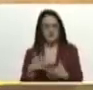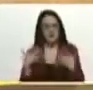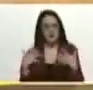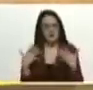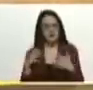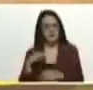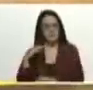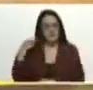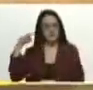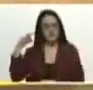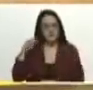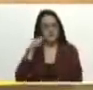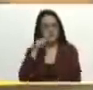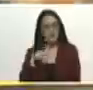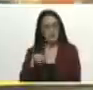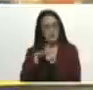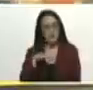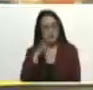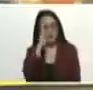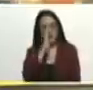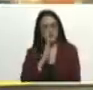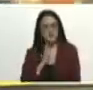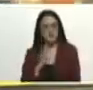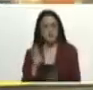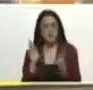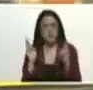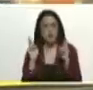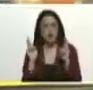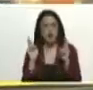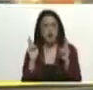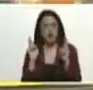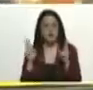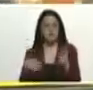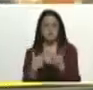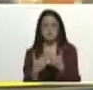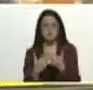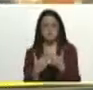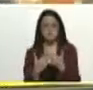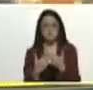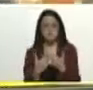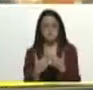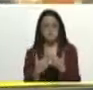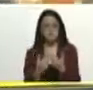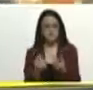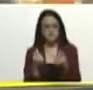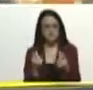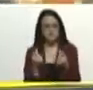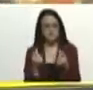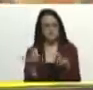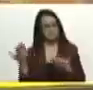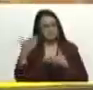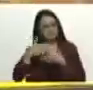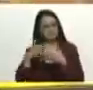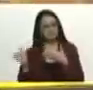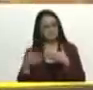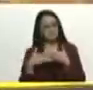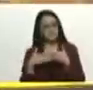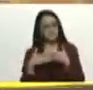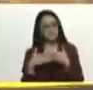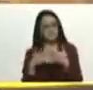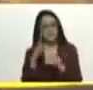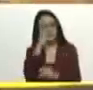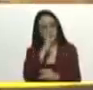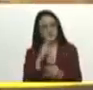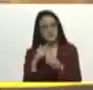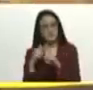espiritual del pueblo brasilero. Y ojalá más nunca nadie cierre las puertas entre Brasil